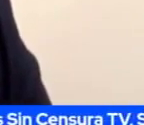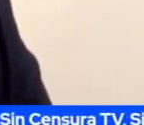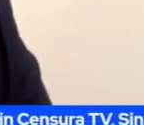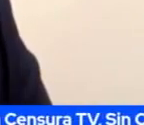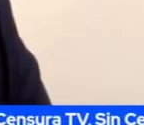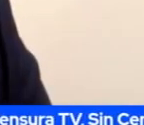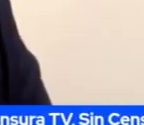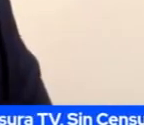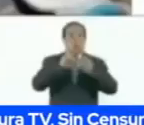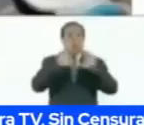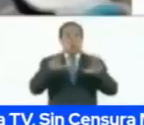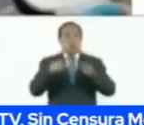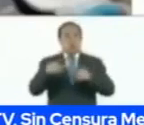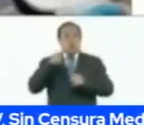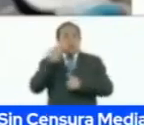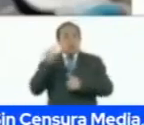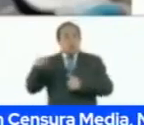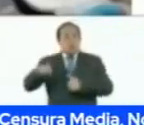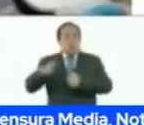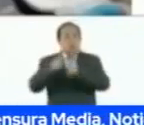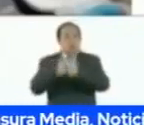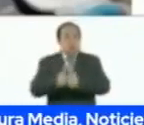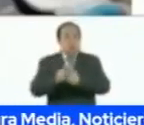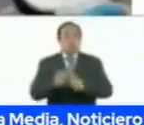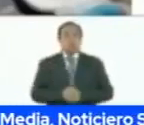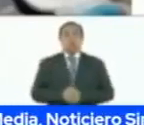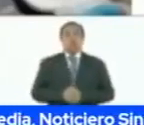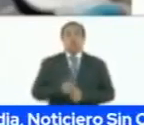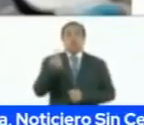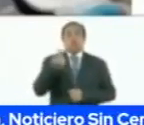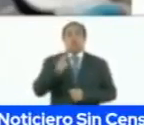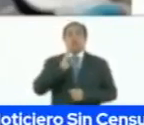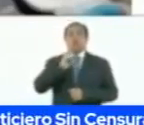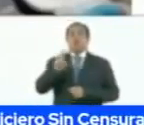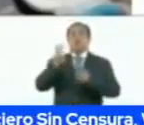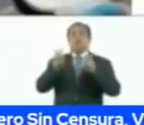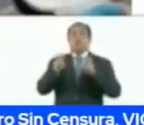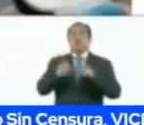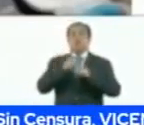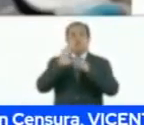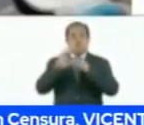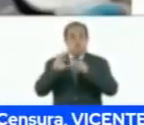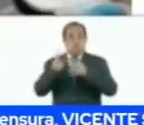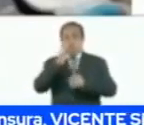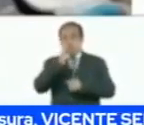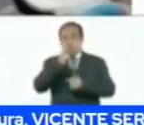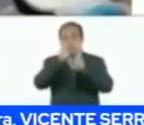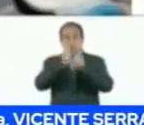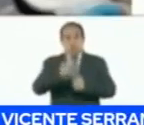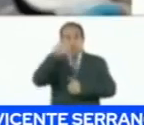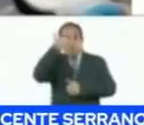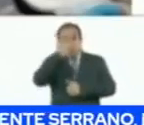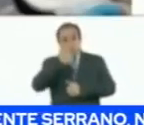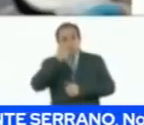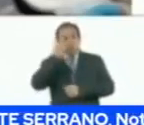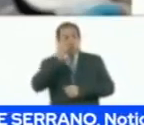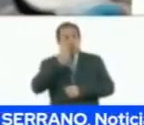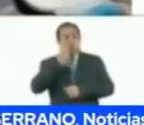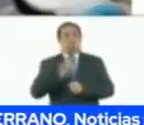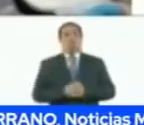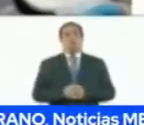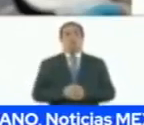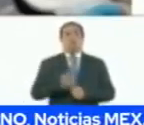Martí Batres. Échelo. Entonces tuvimos que resolver ese tema. Se les informó que no podían pernoctar en la Basílica de